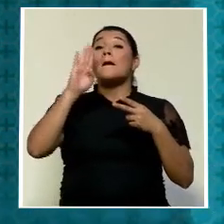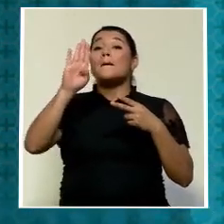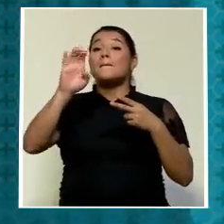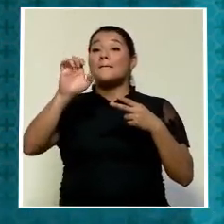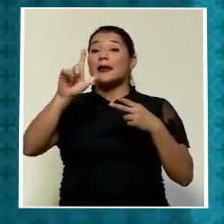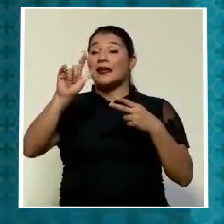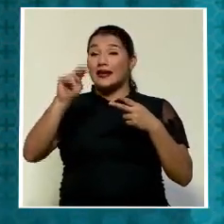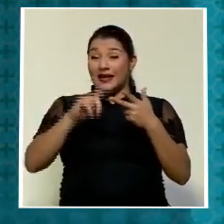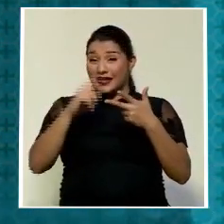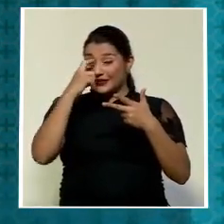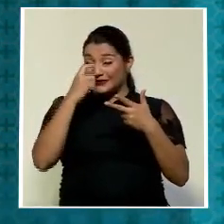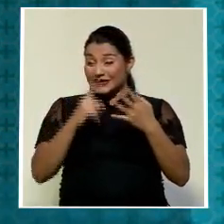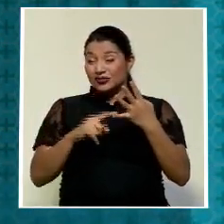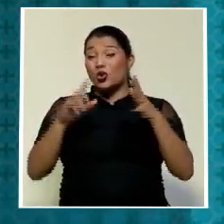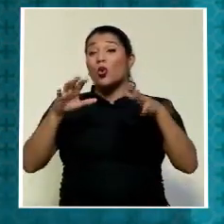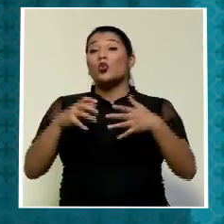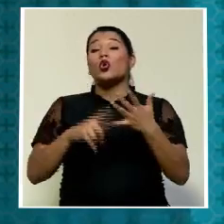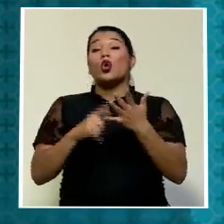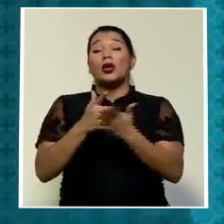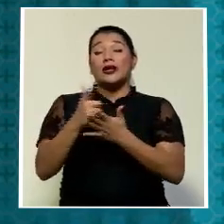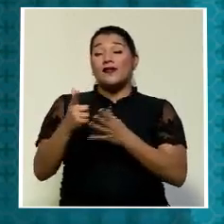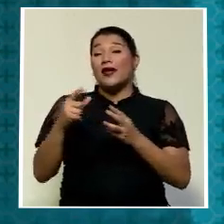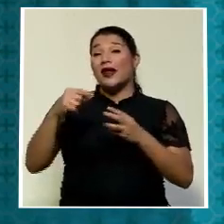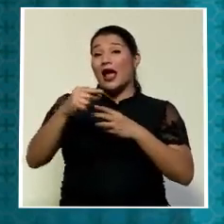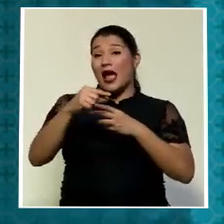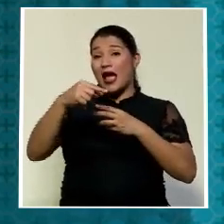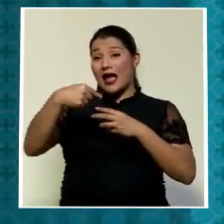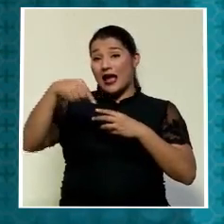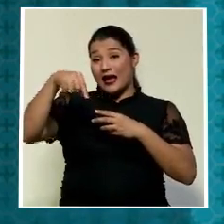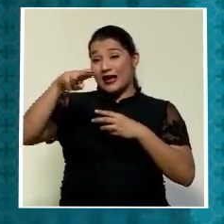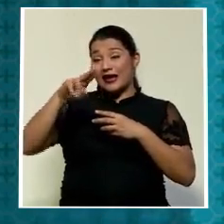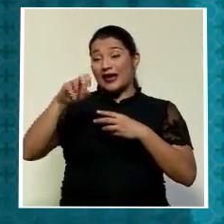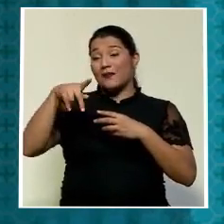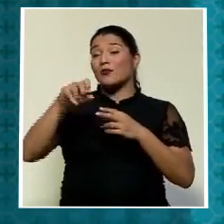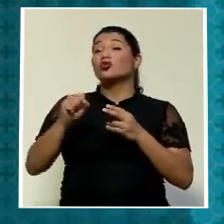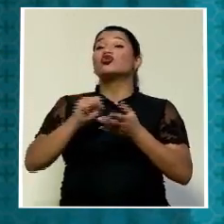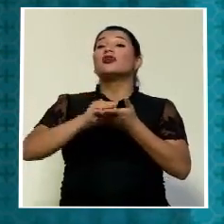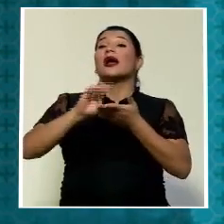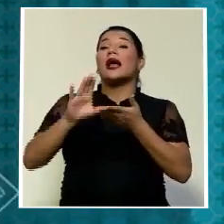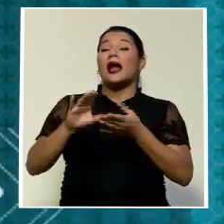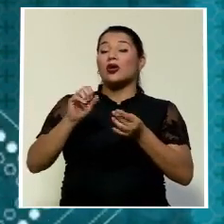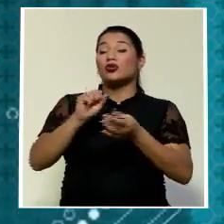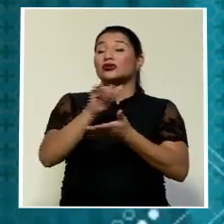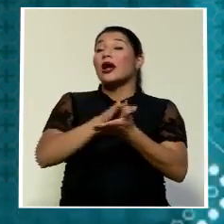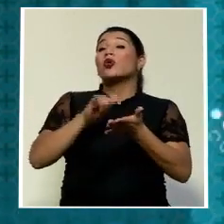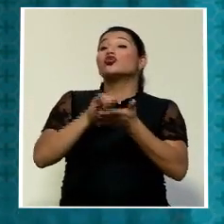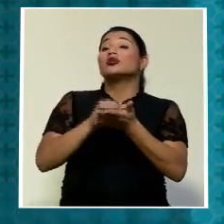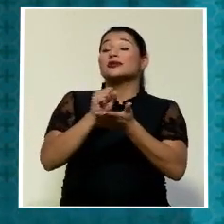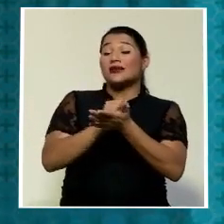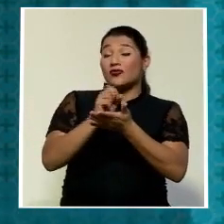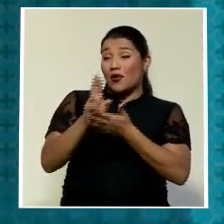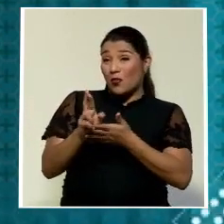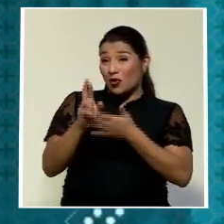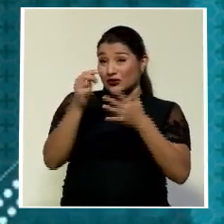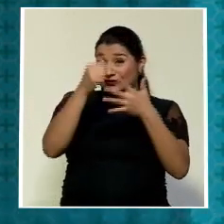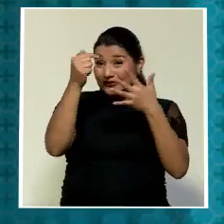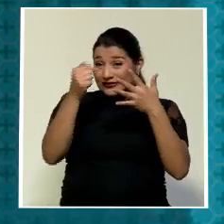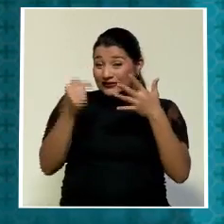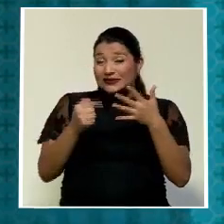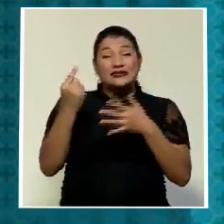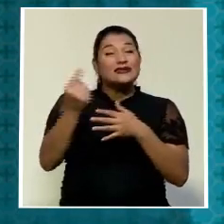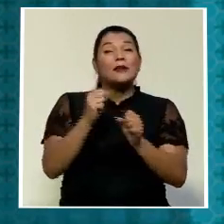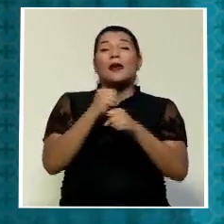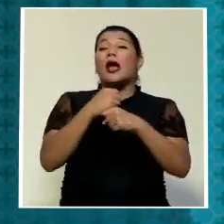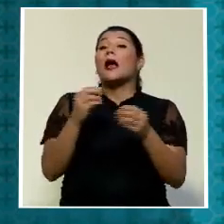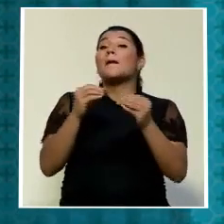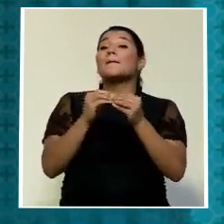La Unión, Liberia, Quepos, San Carlos, San José y San Ramón que simplifiquen sus trámites para el otorgamiento de